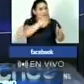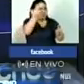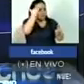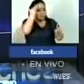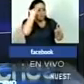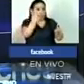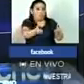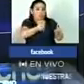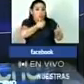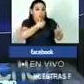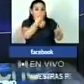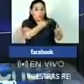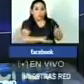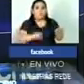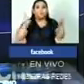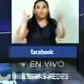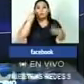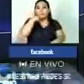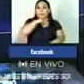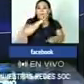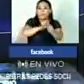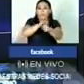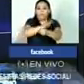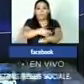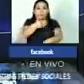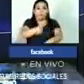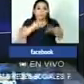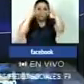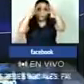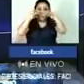situación con respecto al COVID-19 buenas noches adelante